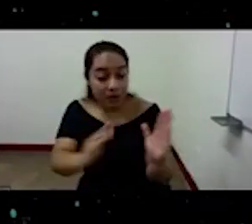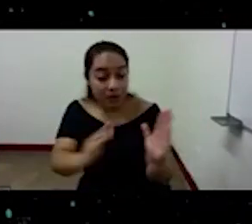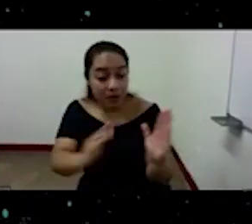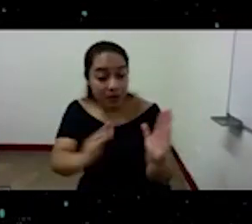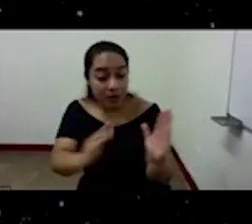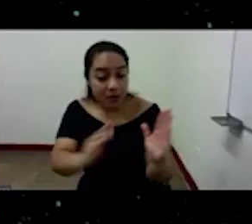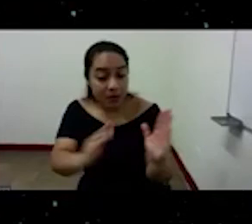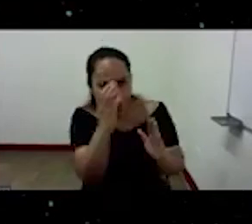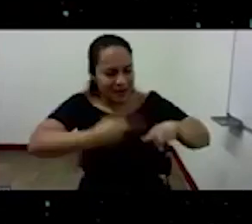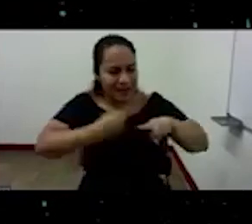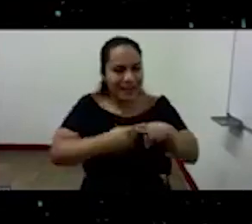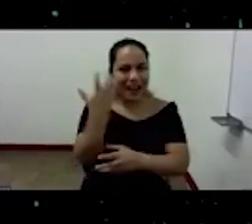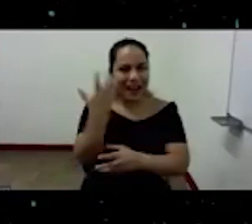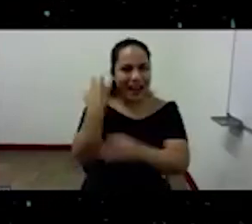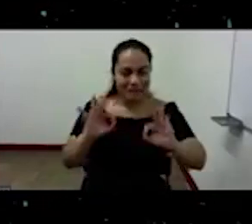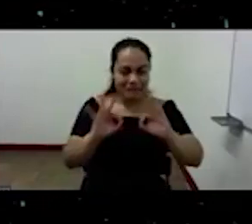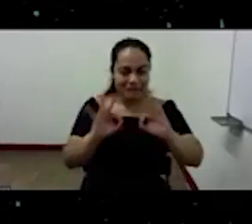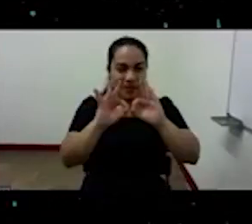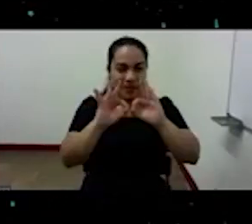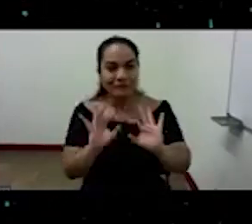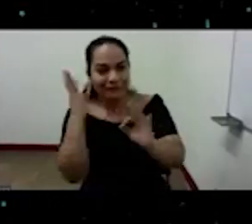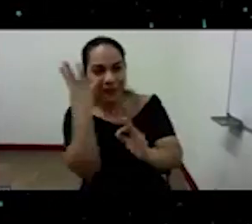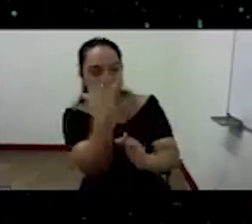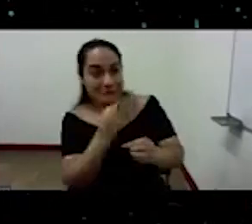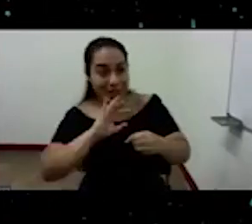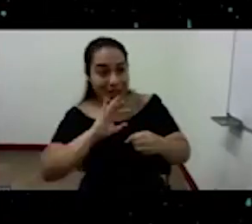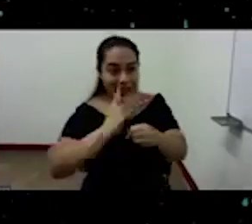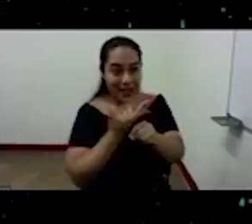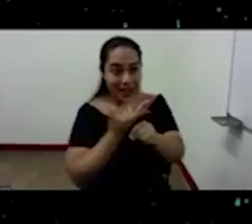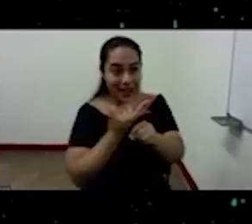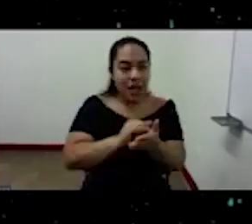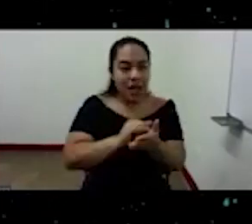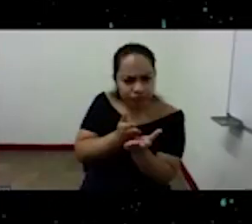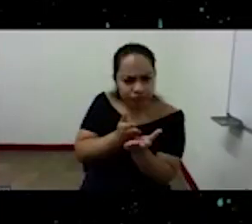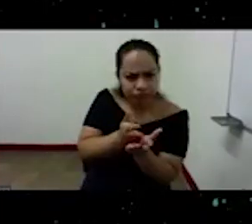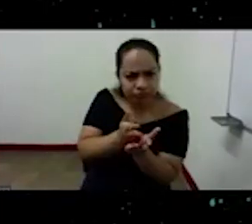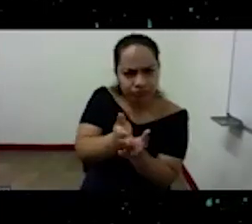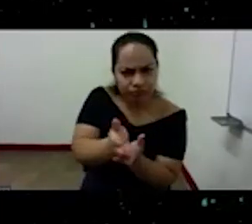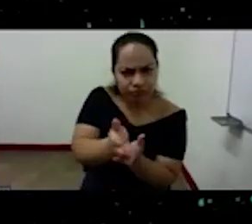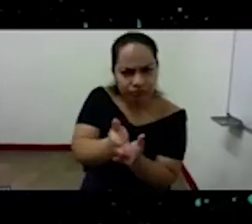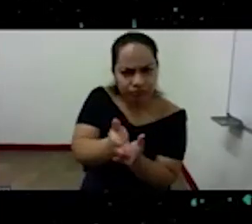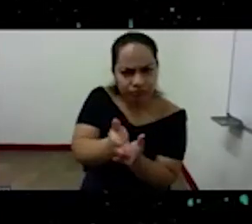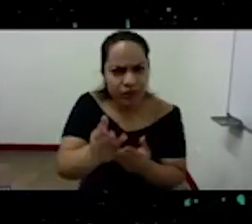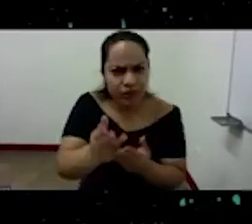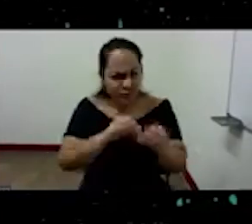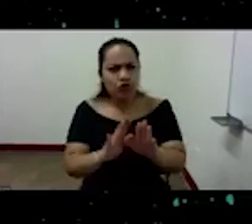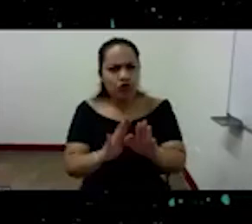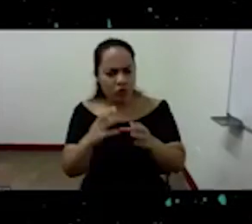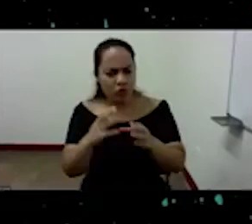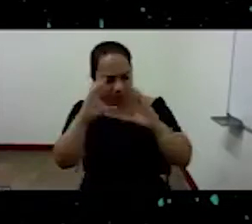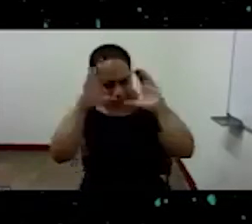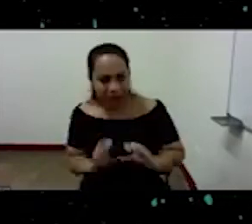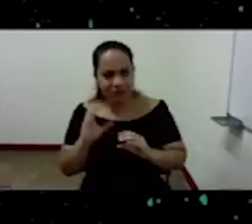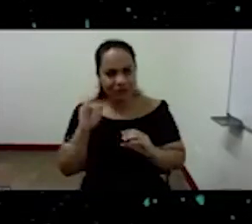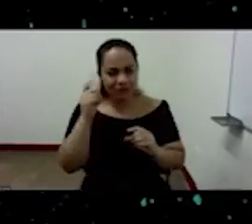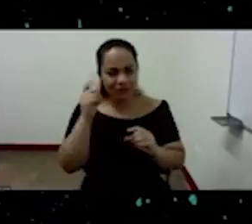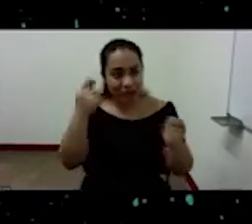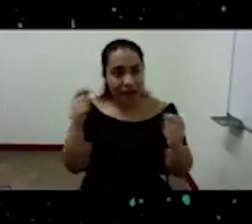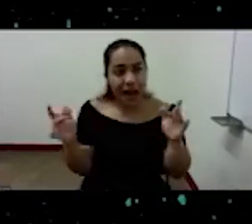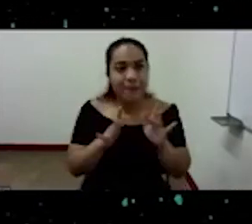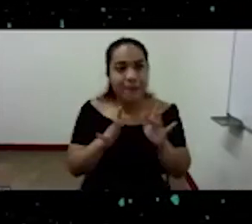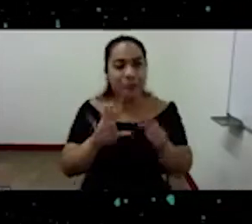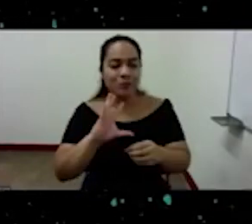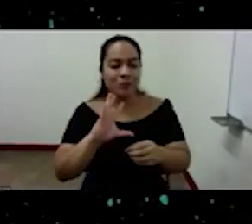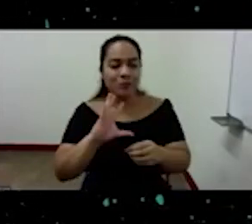de las bellas artes que encasilló la plástica en virtud del canon estético de la belleza apolínea. En